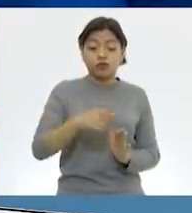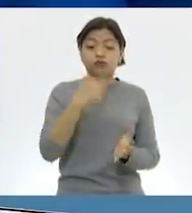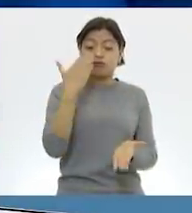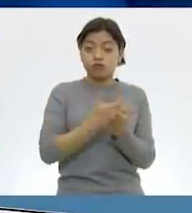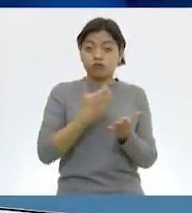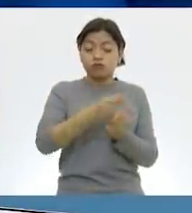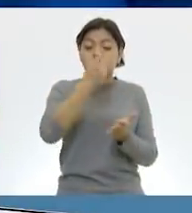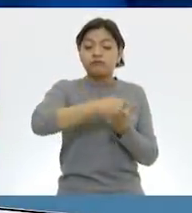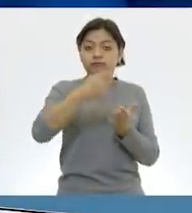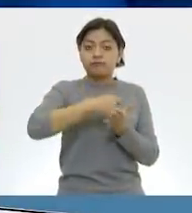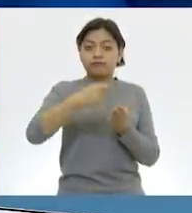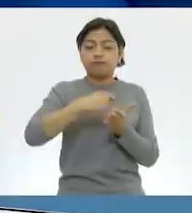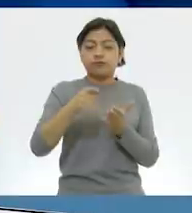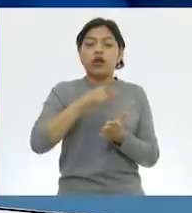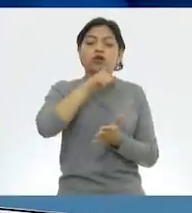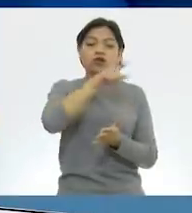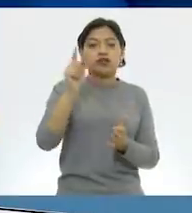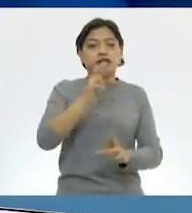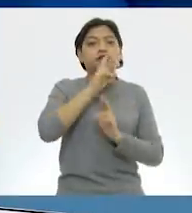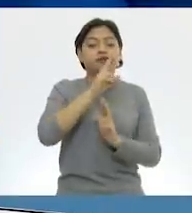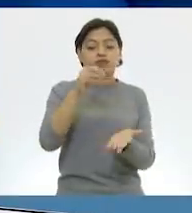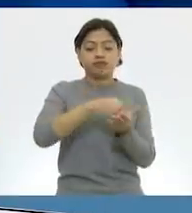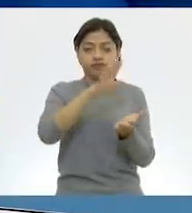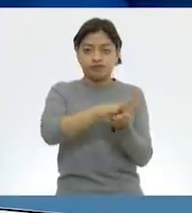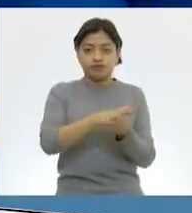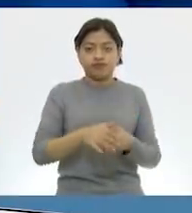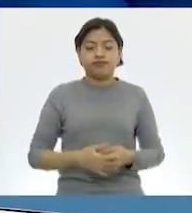junto conmigo algunas de sus respuestas.